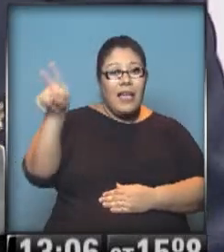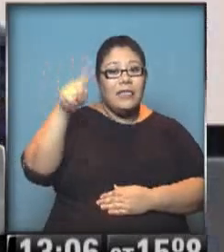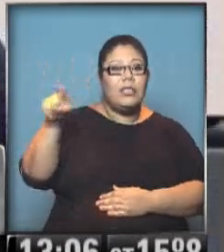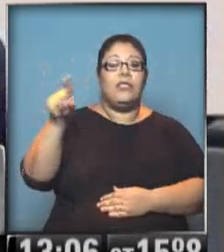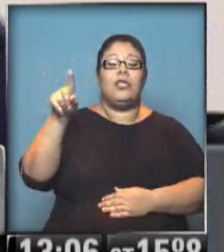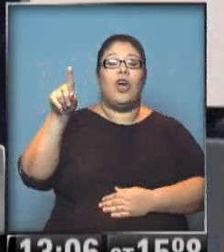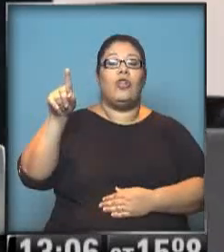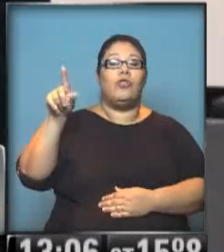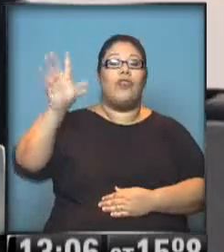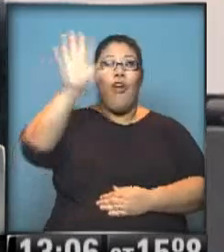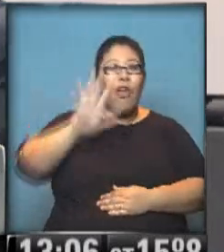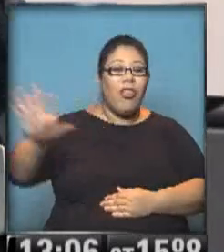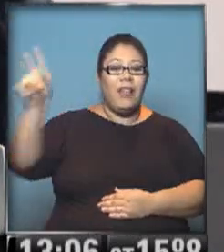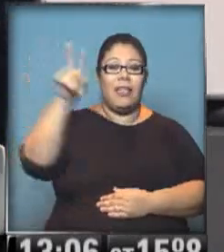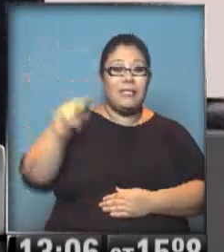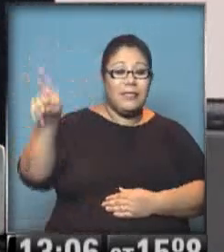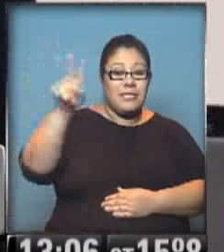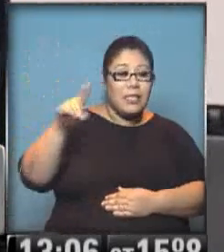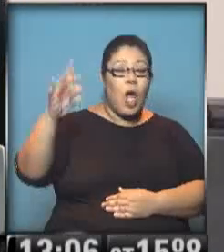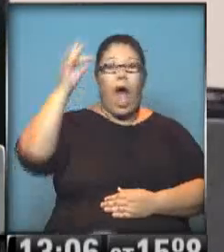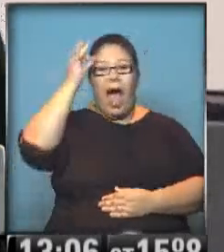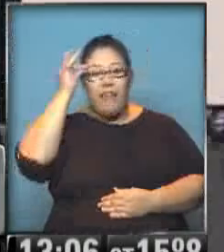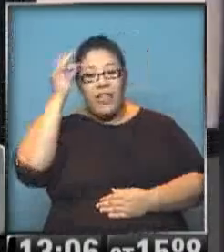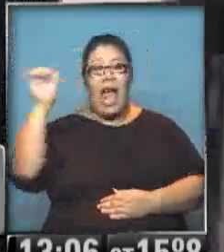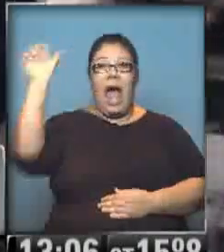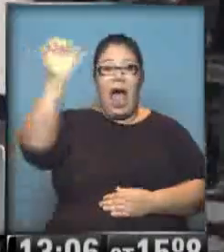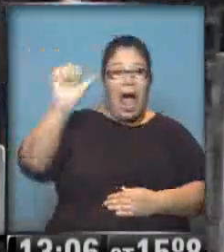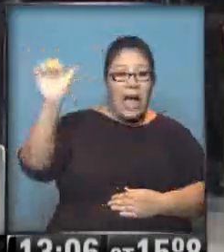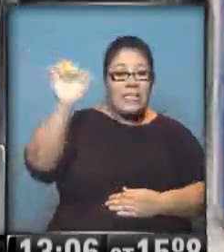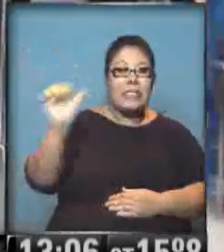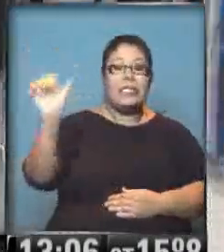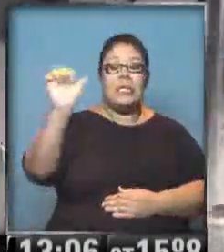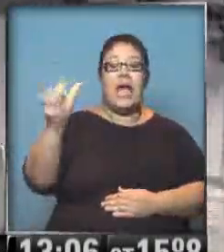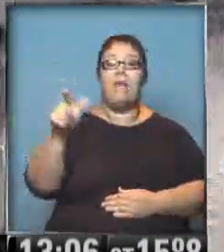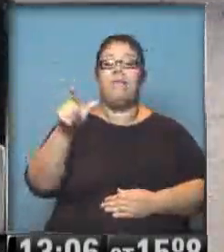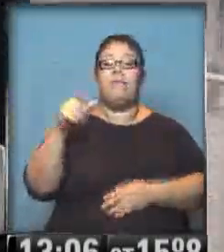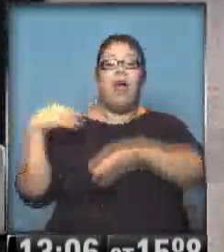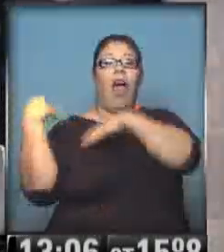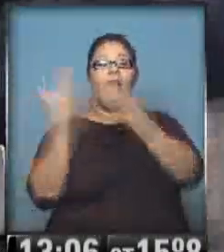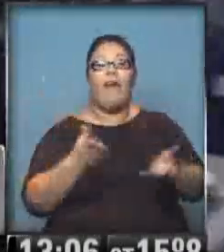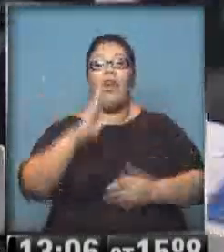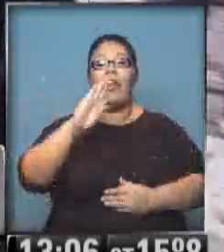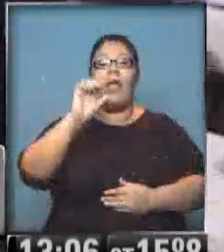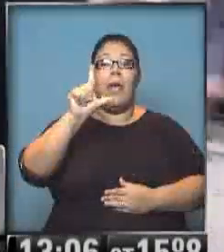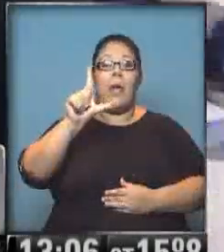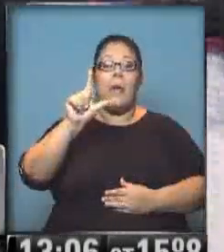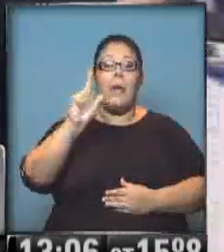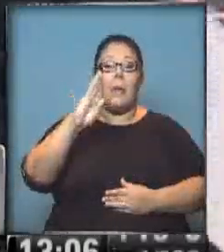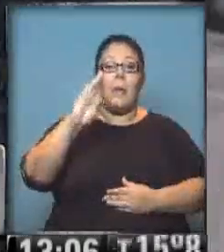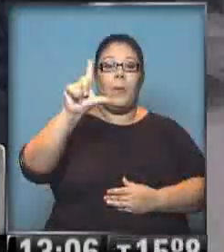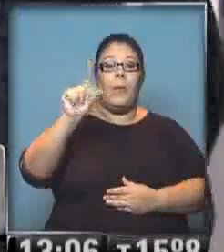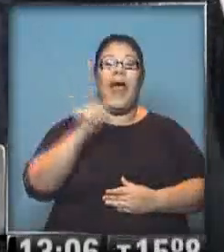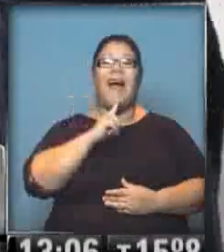creo que entre África y Asia está prácticamente el caudal definitivo que le daría, vamos a decirle le daría